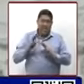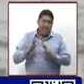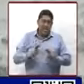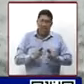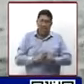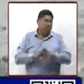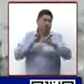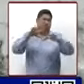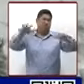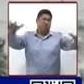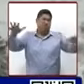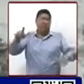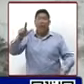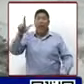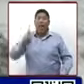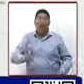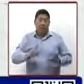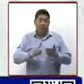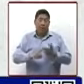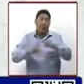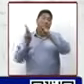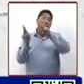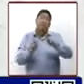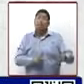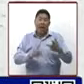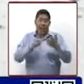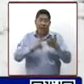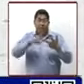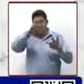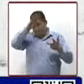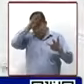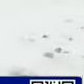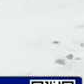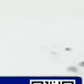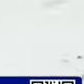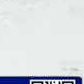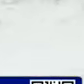en los departamentos de La Paz, Pando y Beni principalmente.